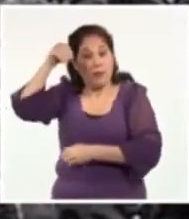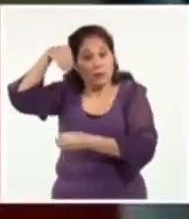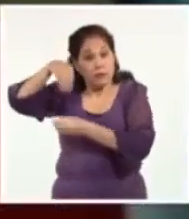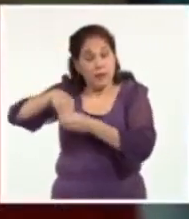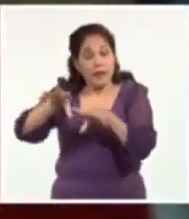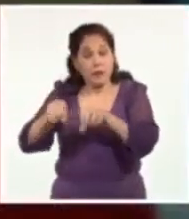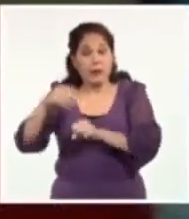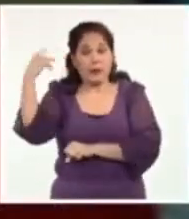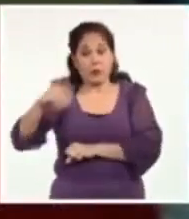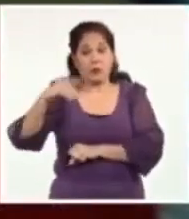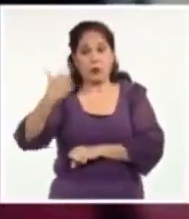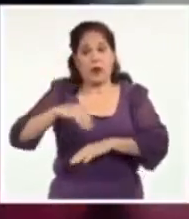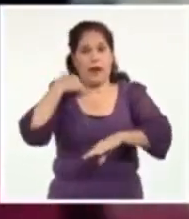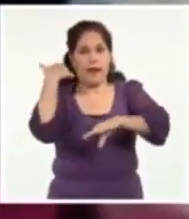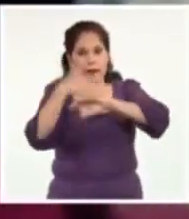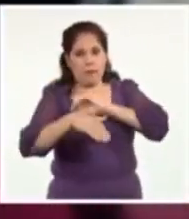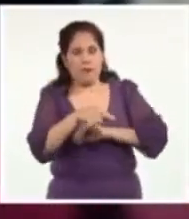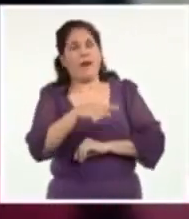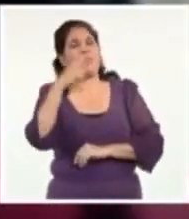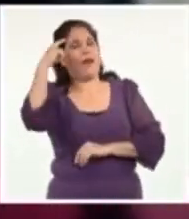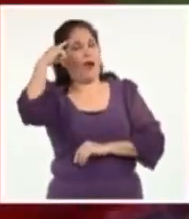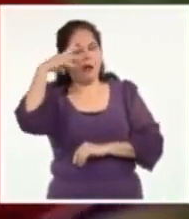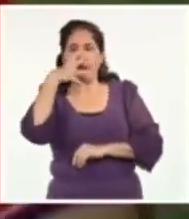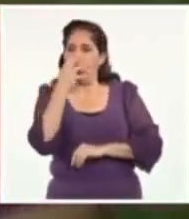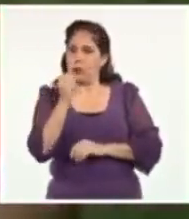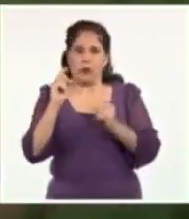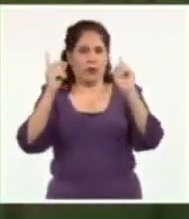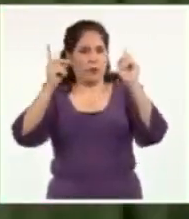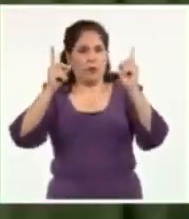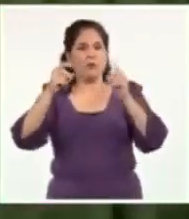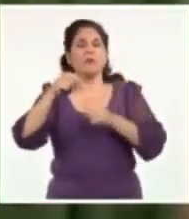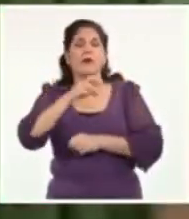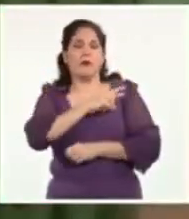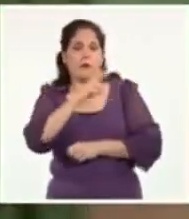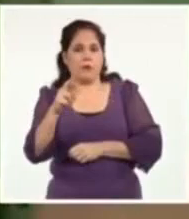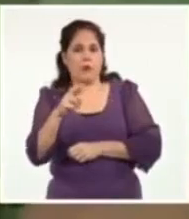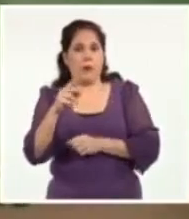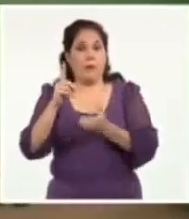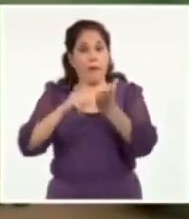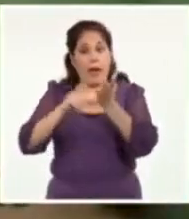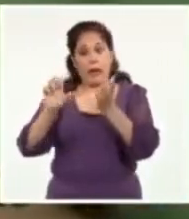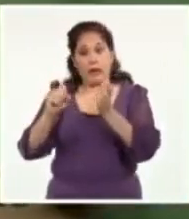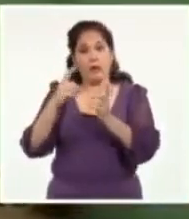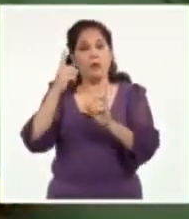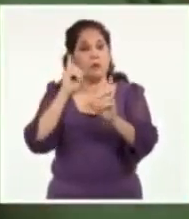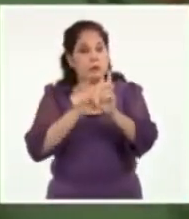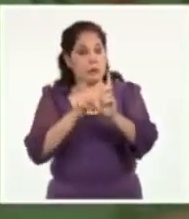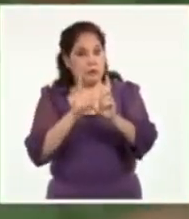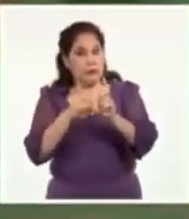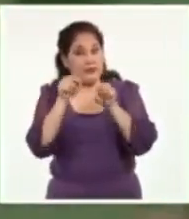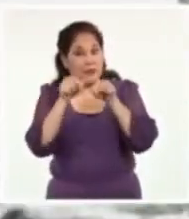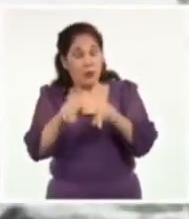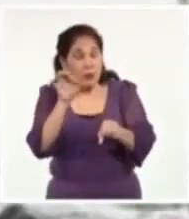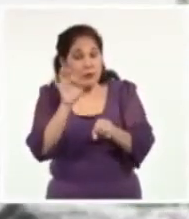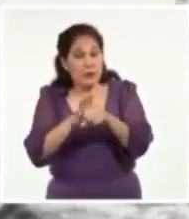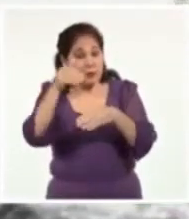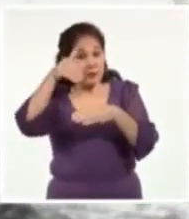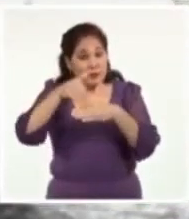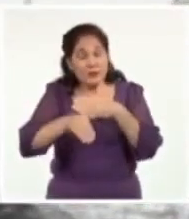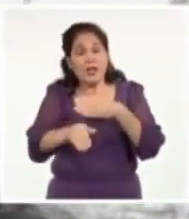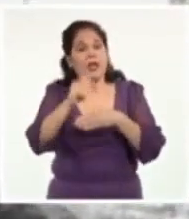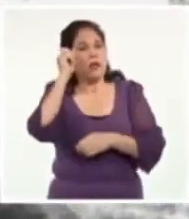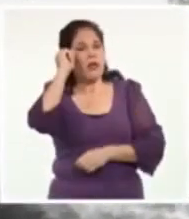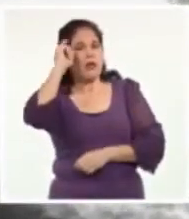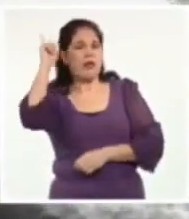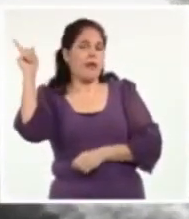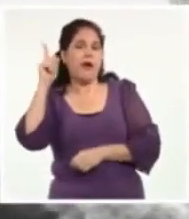y torturara a su hermano mayor, Frei Chico, afiliado al Partido Comunista Brasileño. A partir de ese momento, y tras sufrir